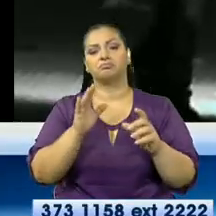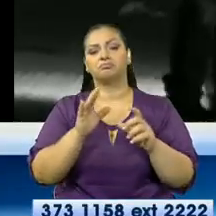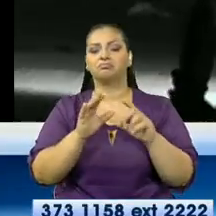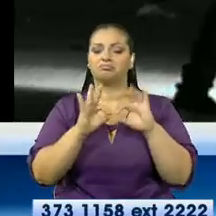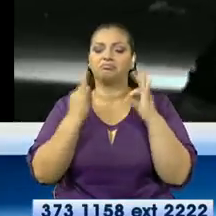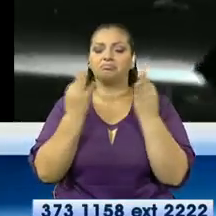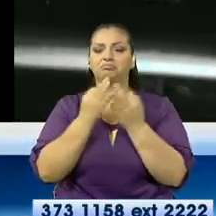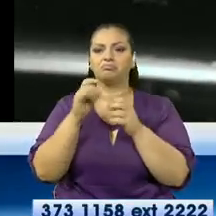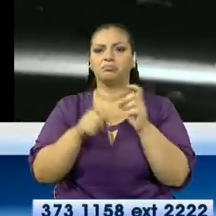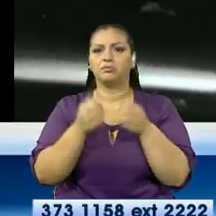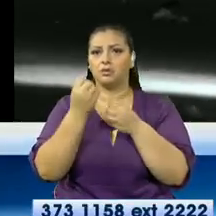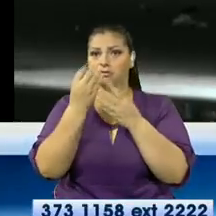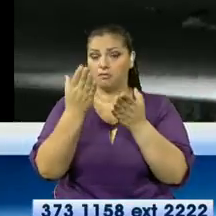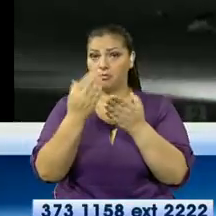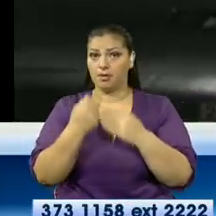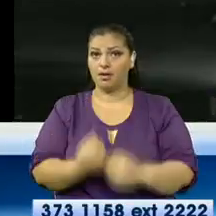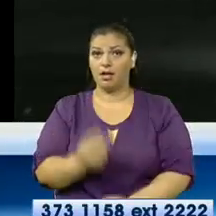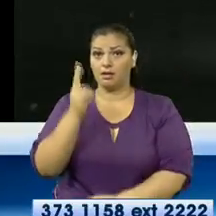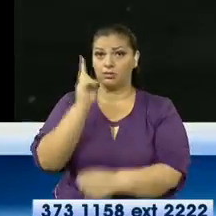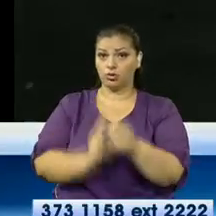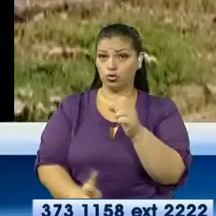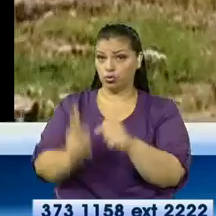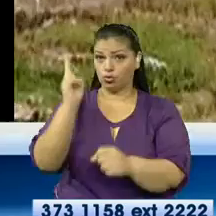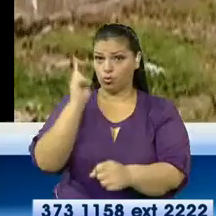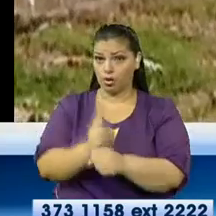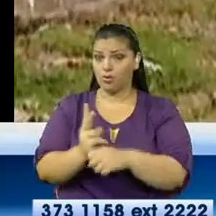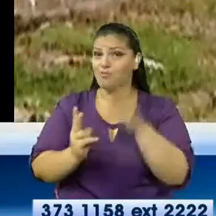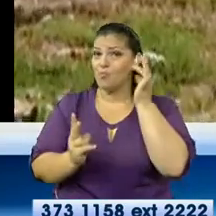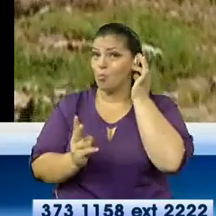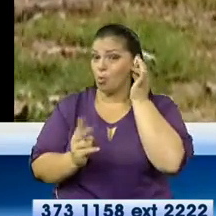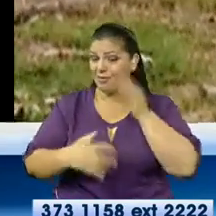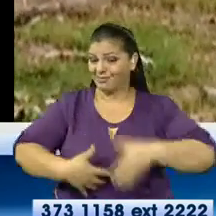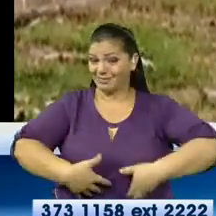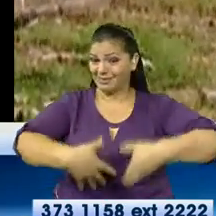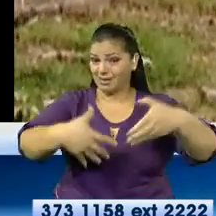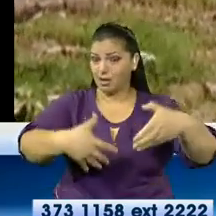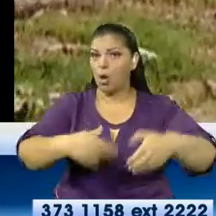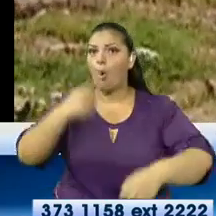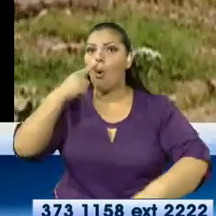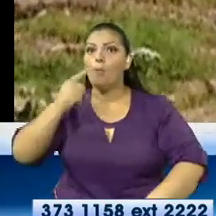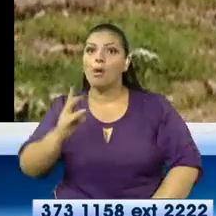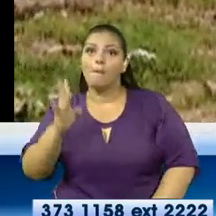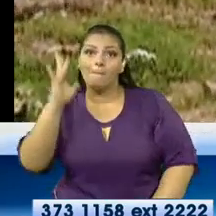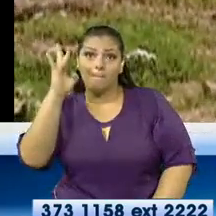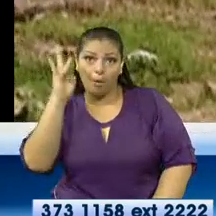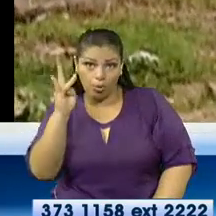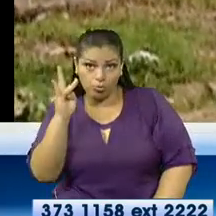ese instante recibió amenazas. Ahí la han estado viniendo siguiendo, porque